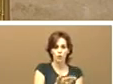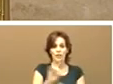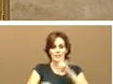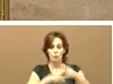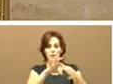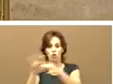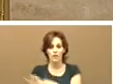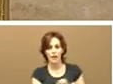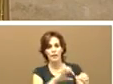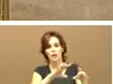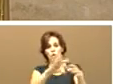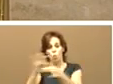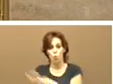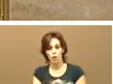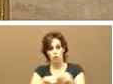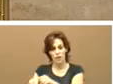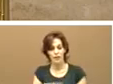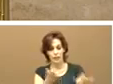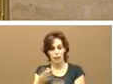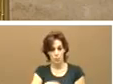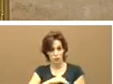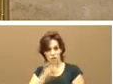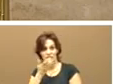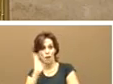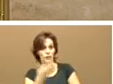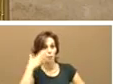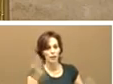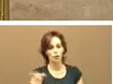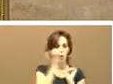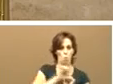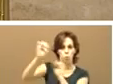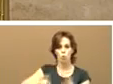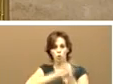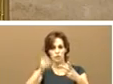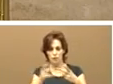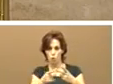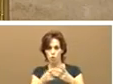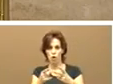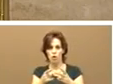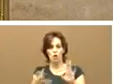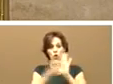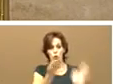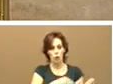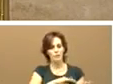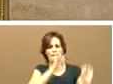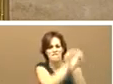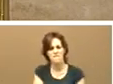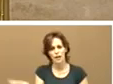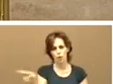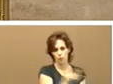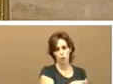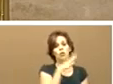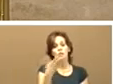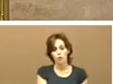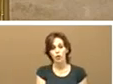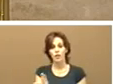solidaridad y la cohesión territorial de España. En segundo lugar, incidir en la defensa de la Constitución española, estableciendo